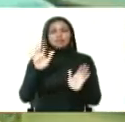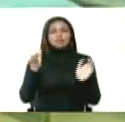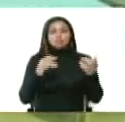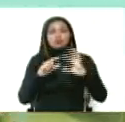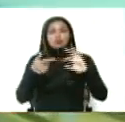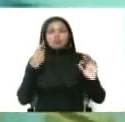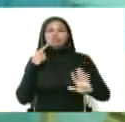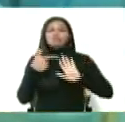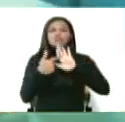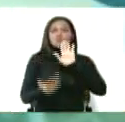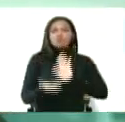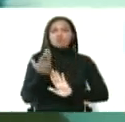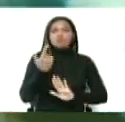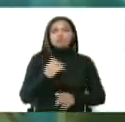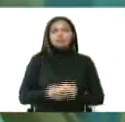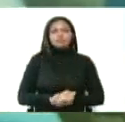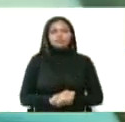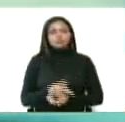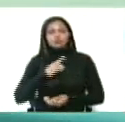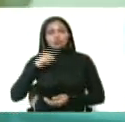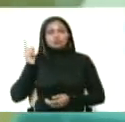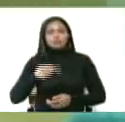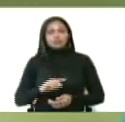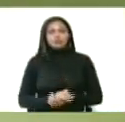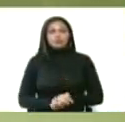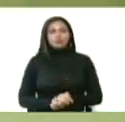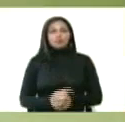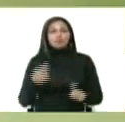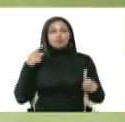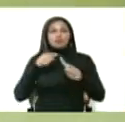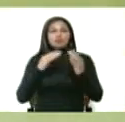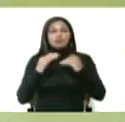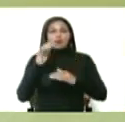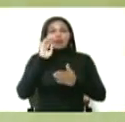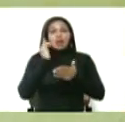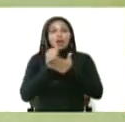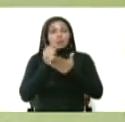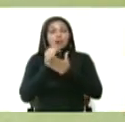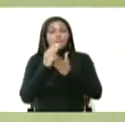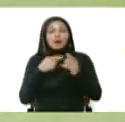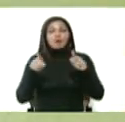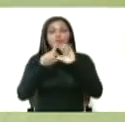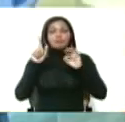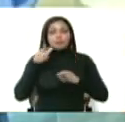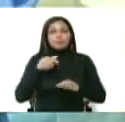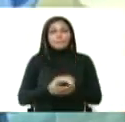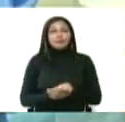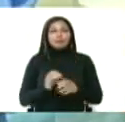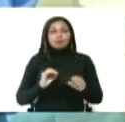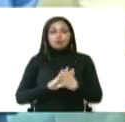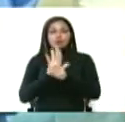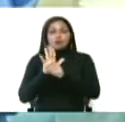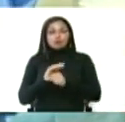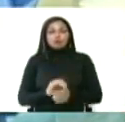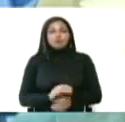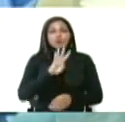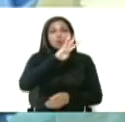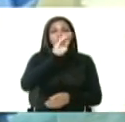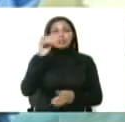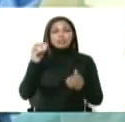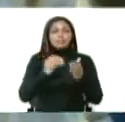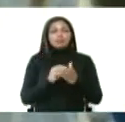Importante resaltar que tenemos un récord sobre las pruebas contra el coronavirus. Hemos realizado